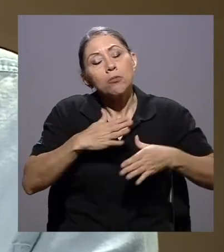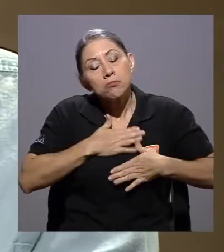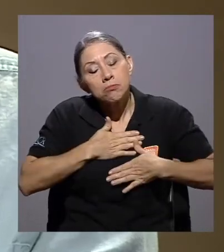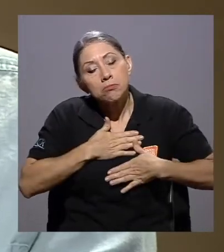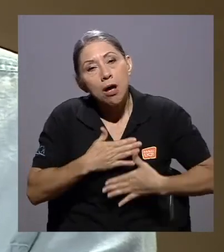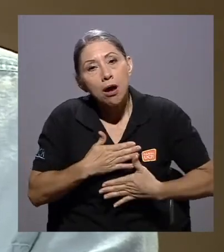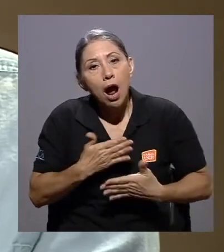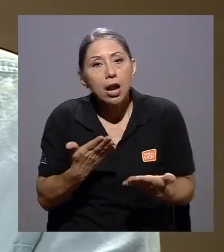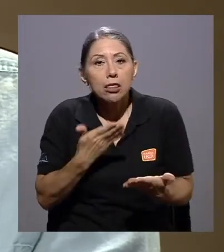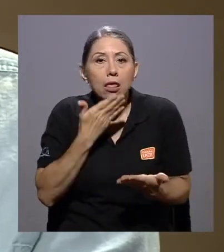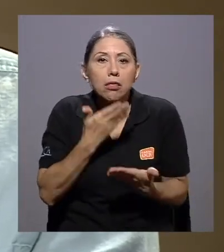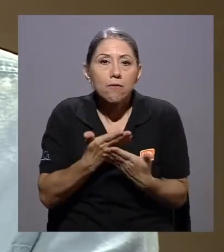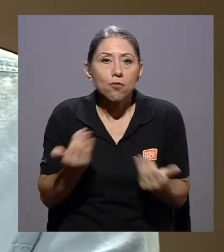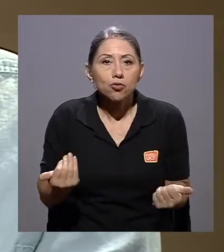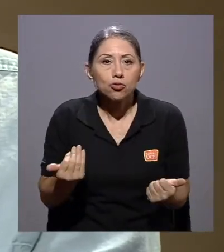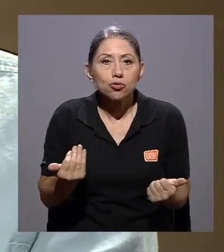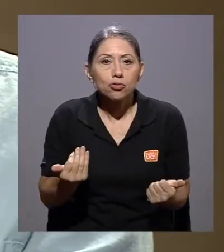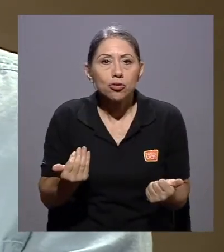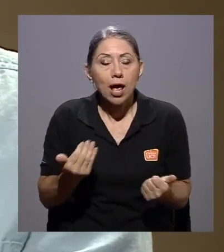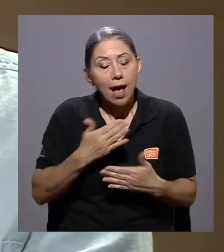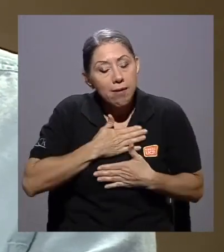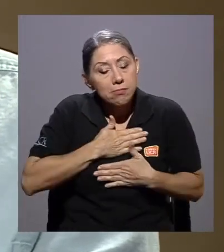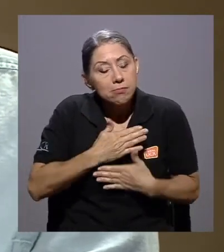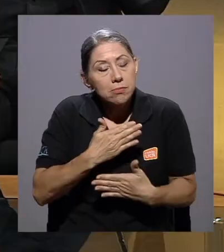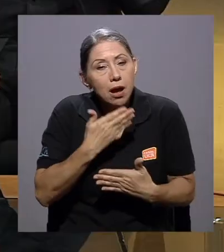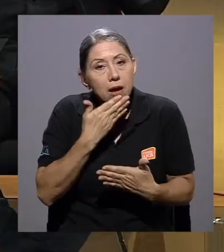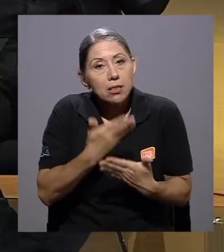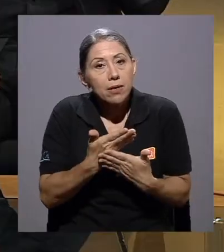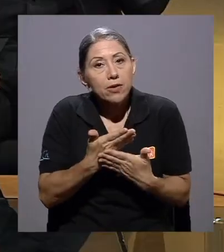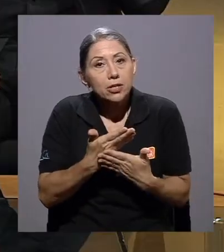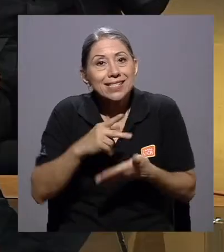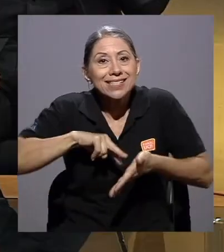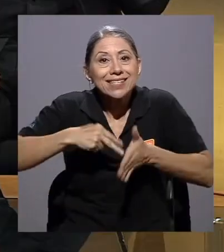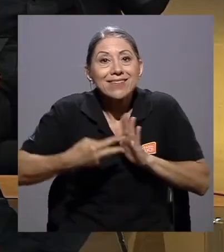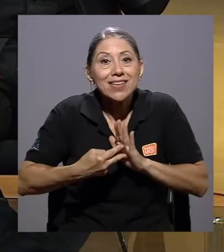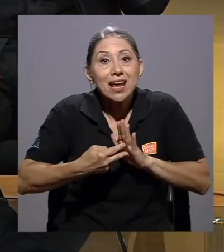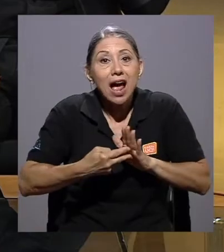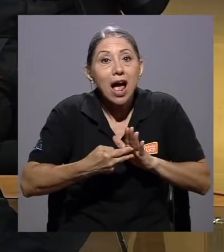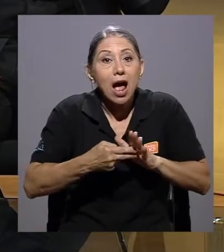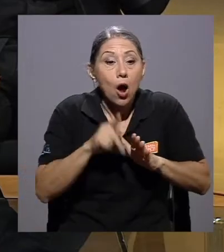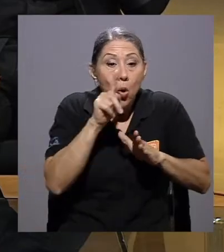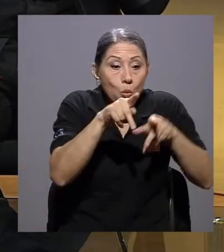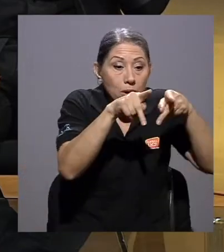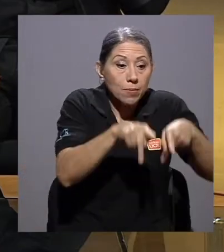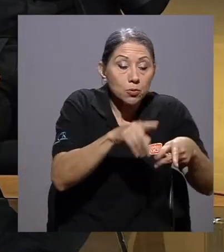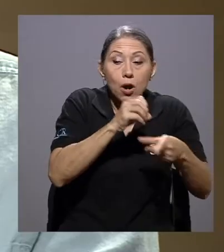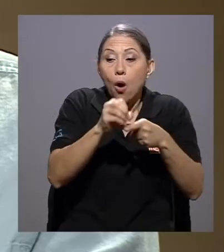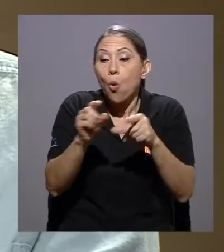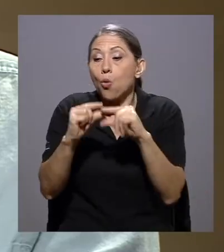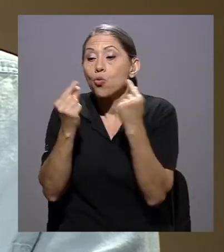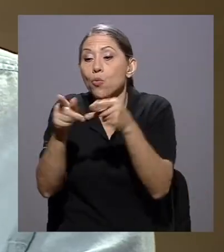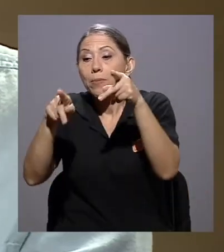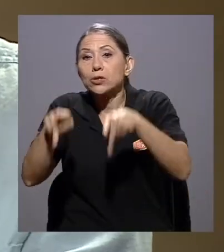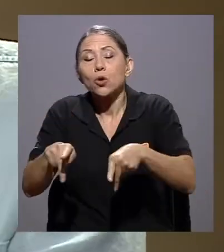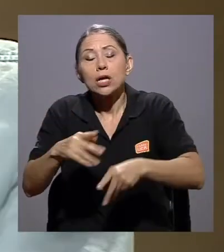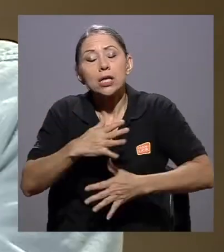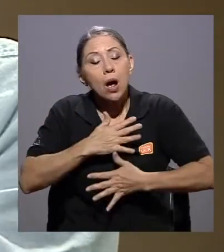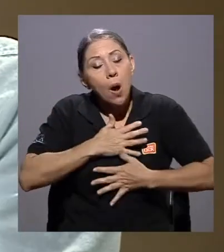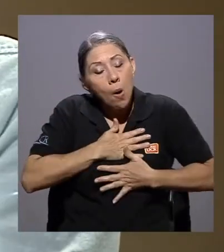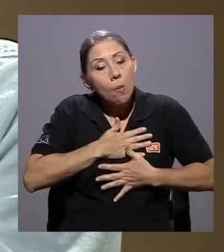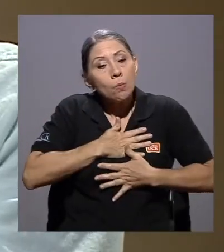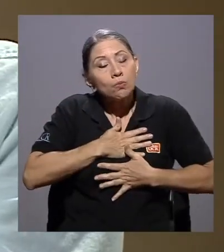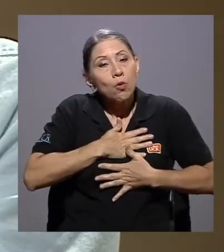El acto caritativo pertenece a la voluntad exclusiva de un grupo de individuos o de un individuo que en un momento determinado siente